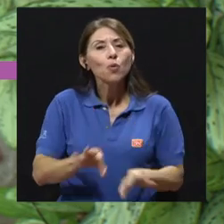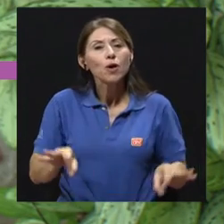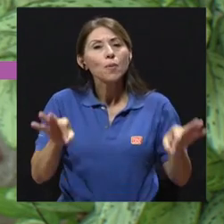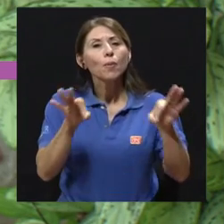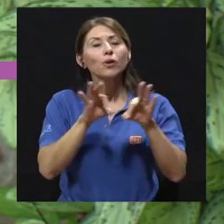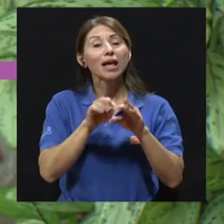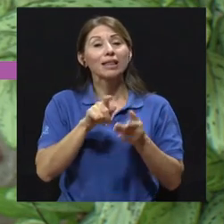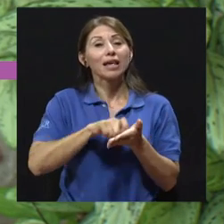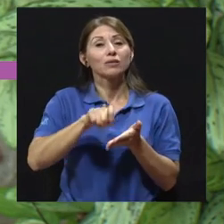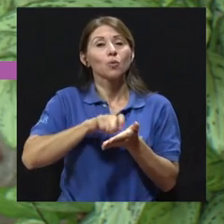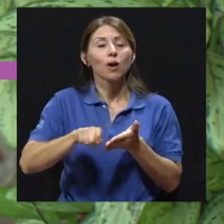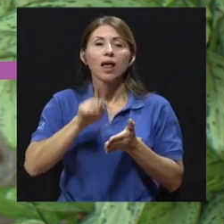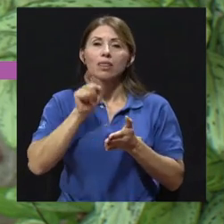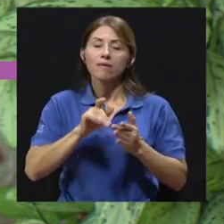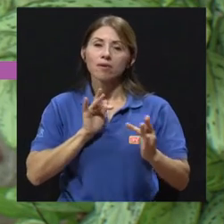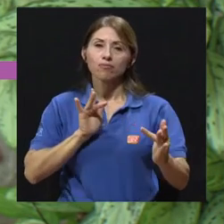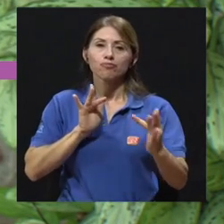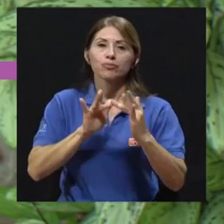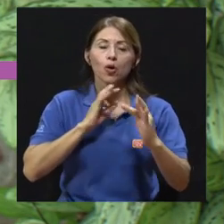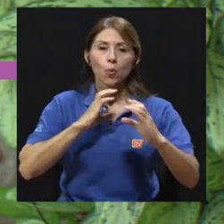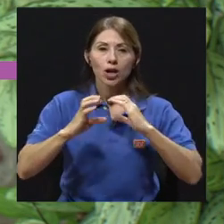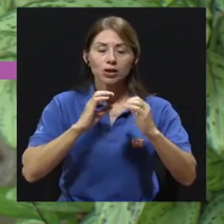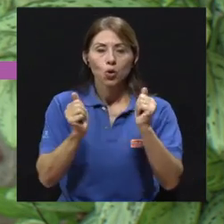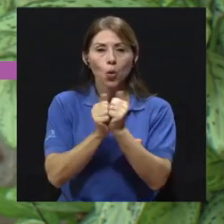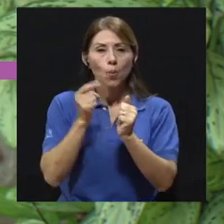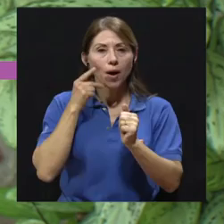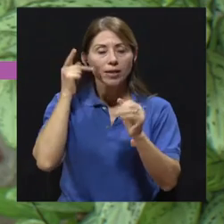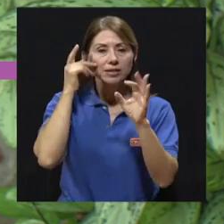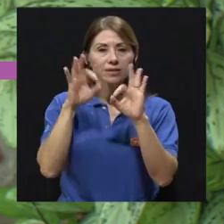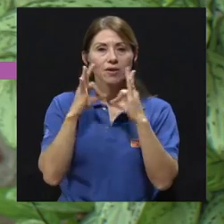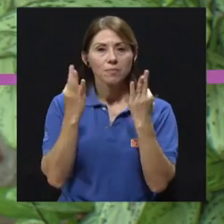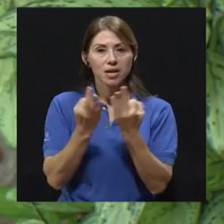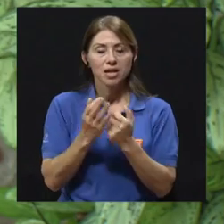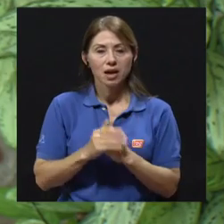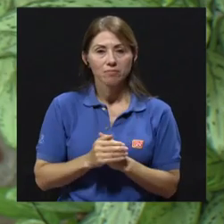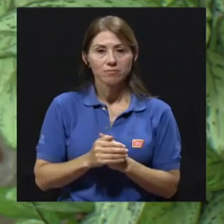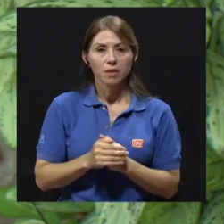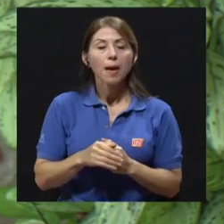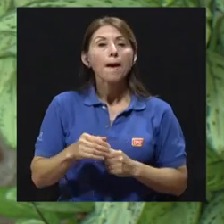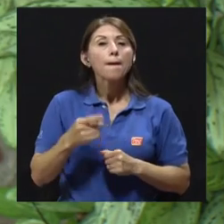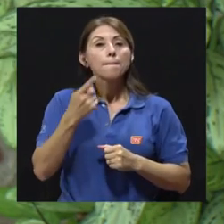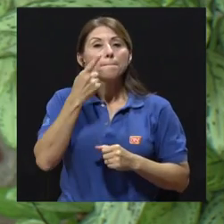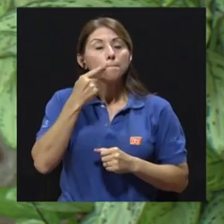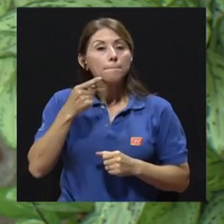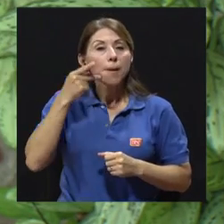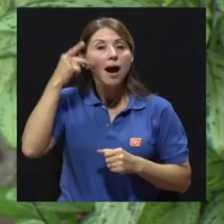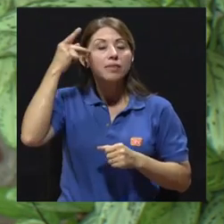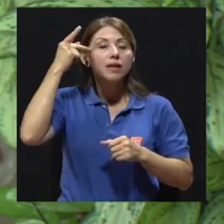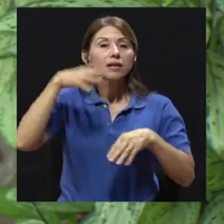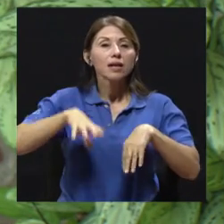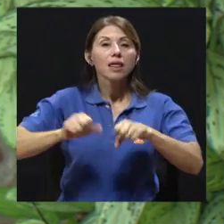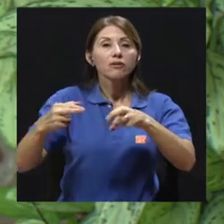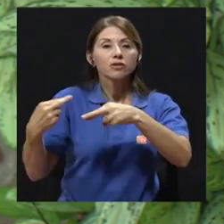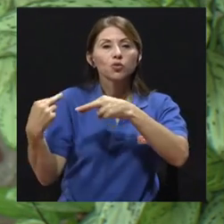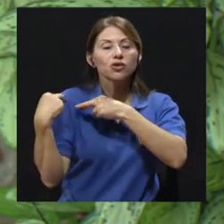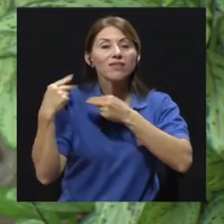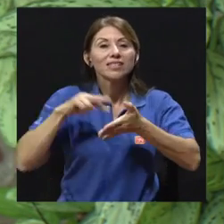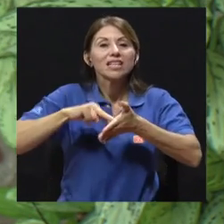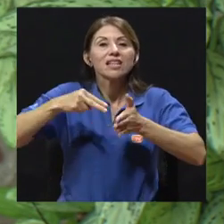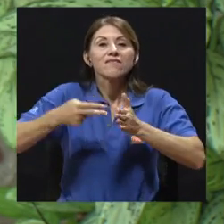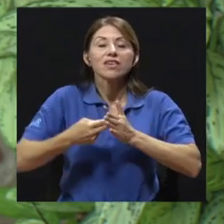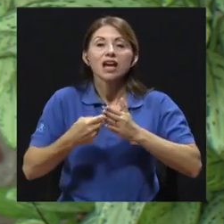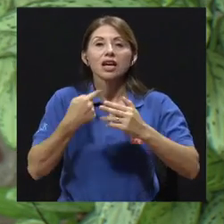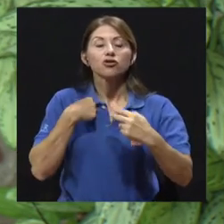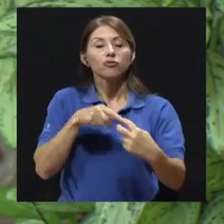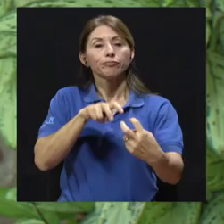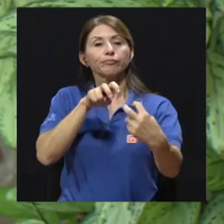con el padre de familia. La paternidad responsable, ¿qué implica? Implica sentarme a dialogar. Anteriormente les dije